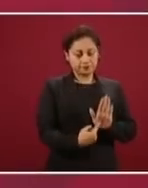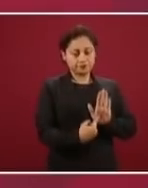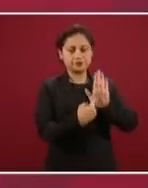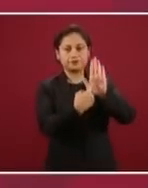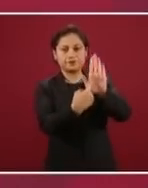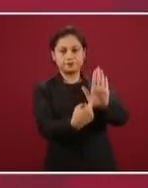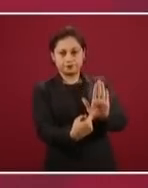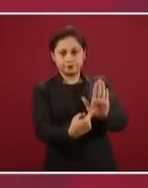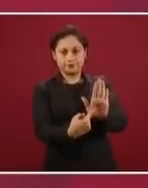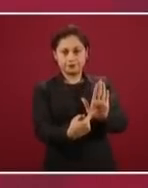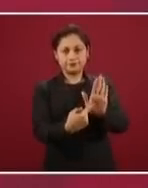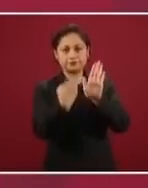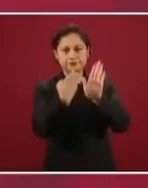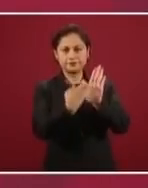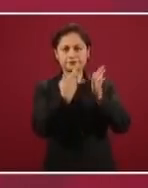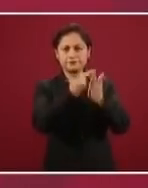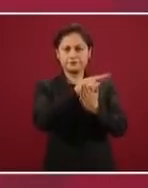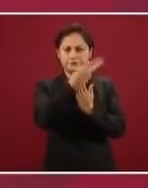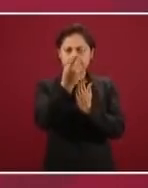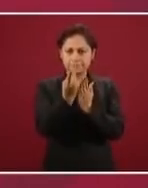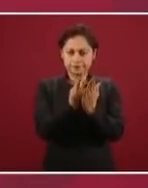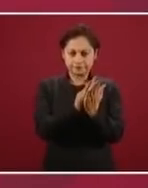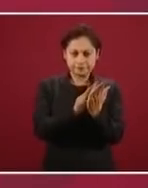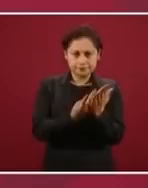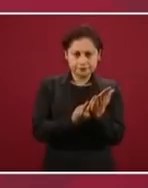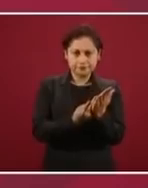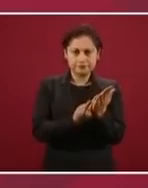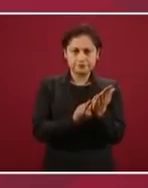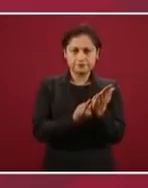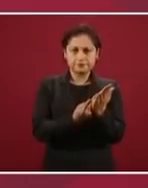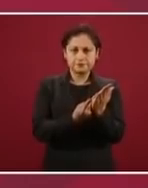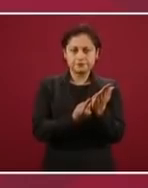un programa d